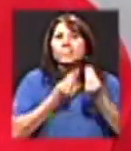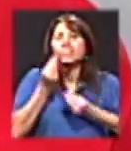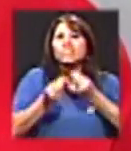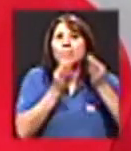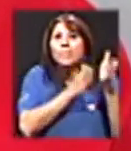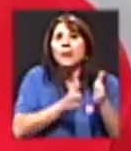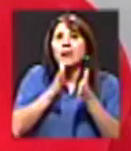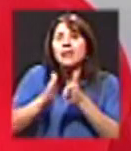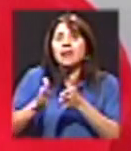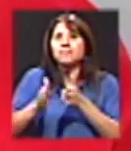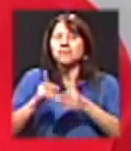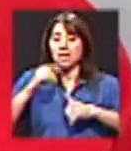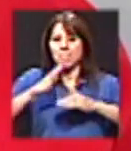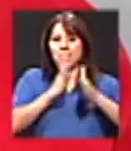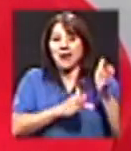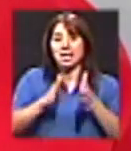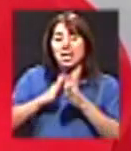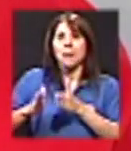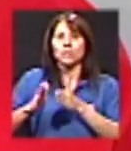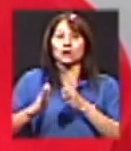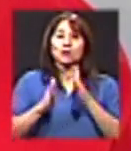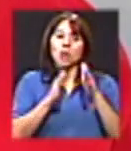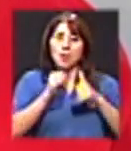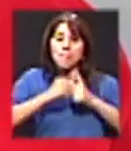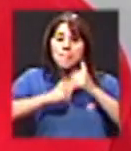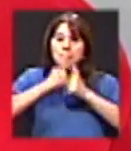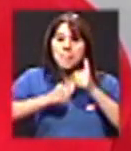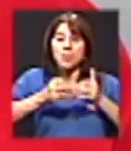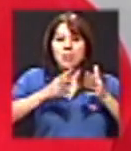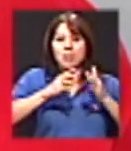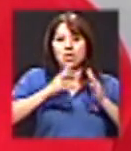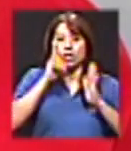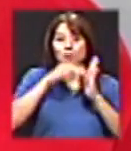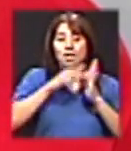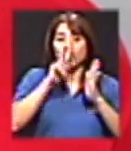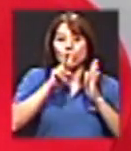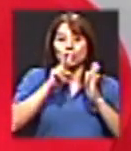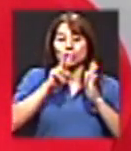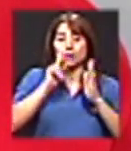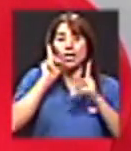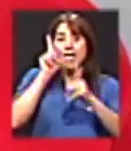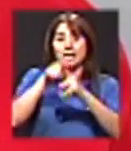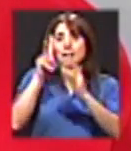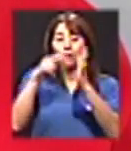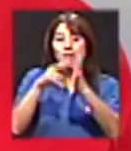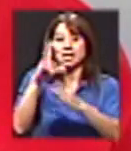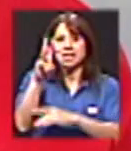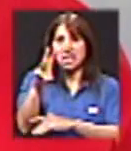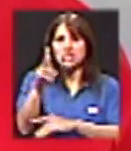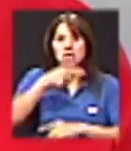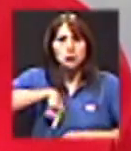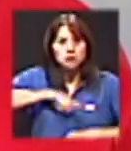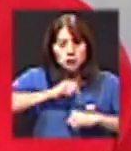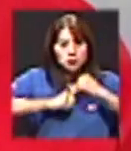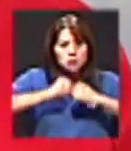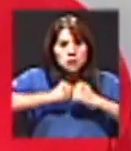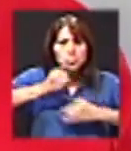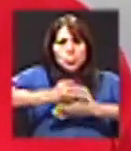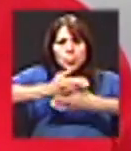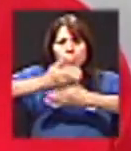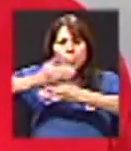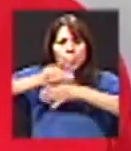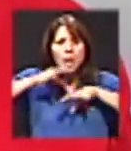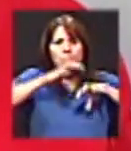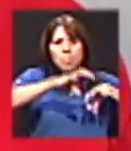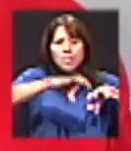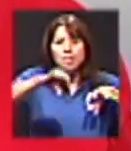llamó 2002-2006, plan que cumplimos y creamos más de 1.000 y resto, 1.800, no me acuerdo, espacios. De modo que